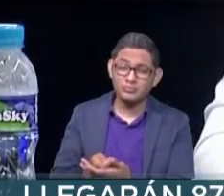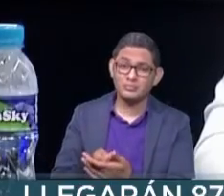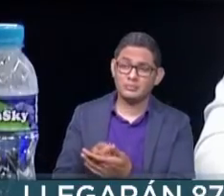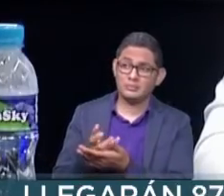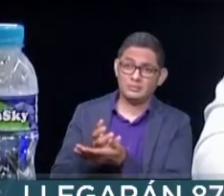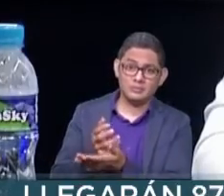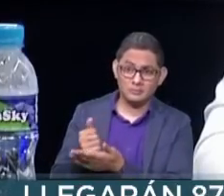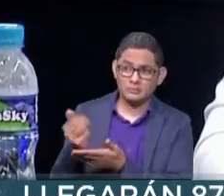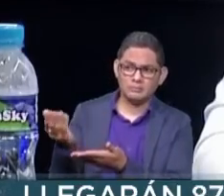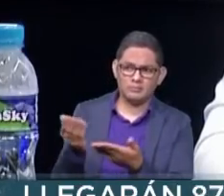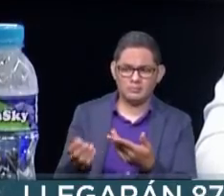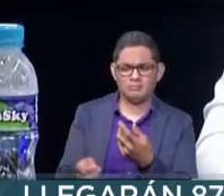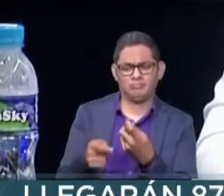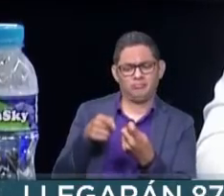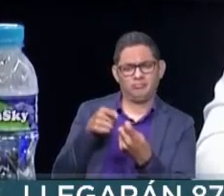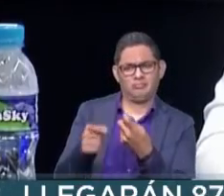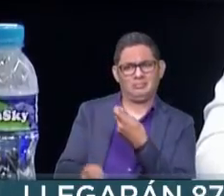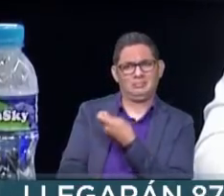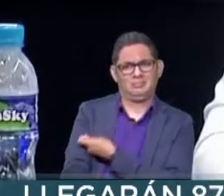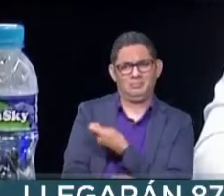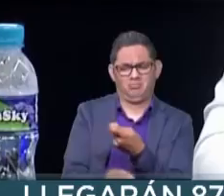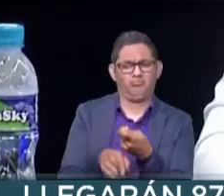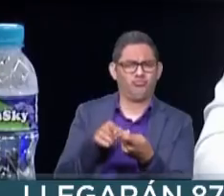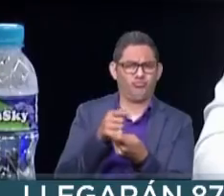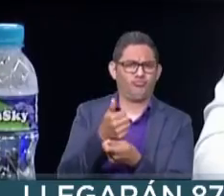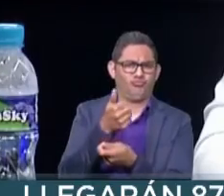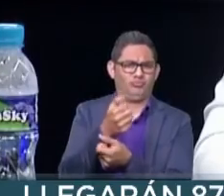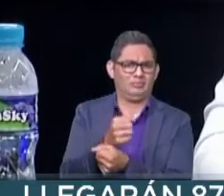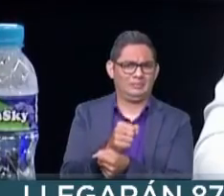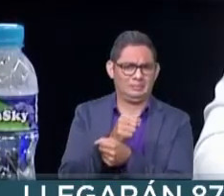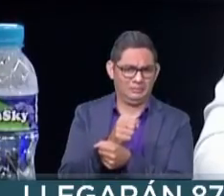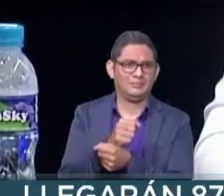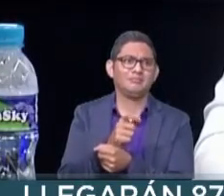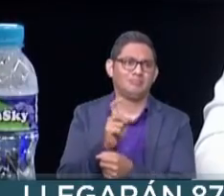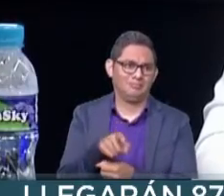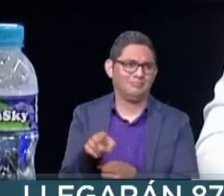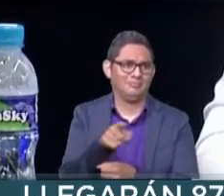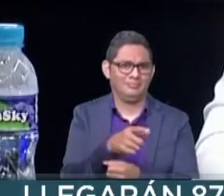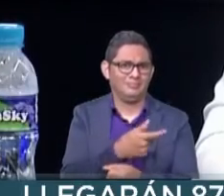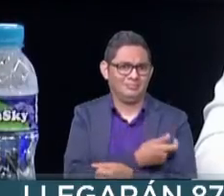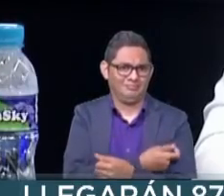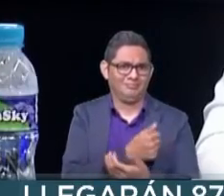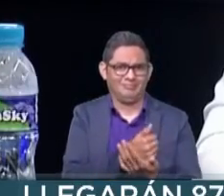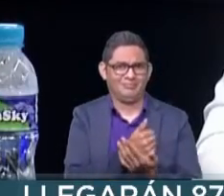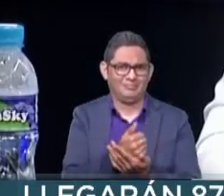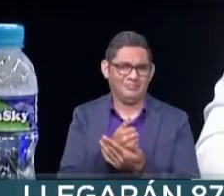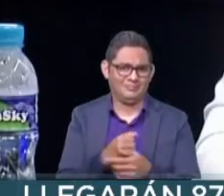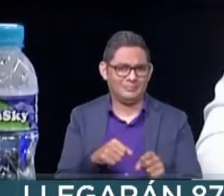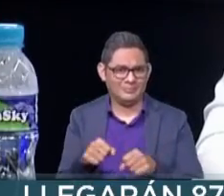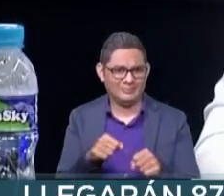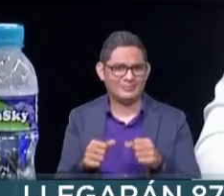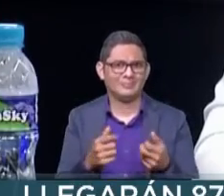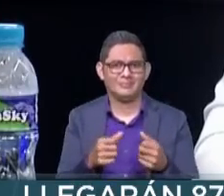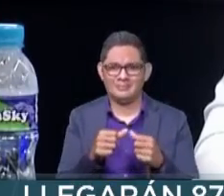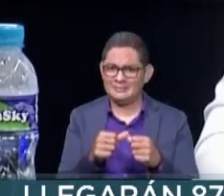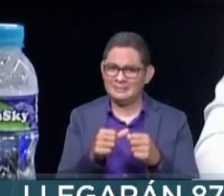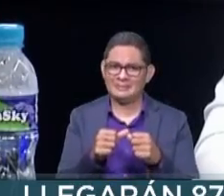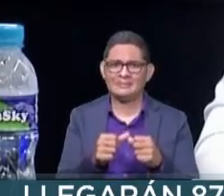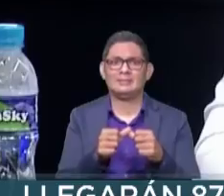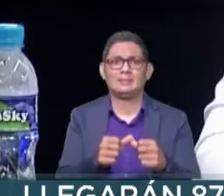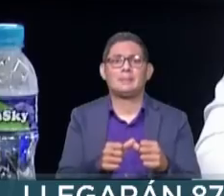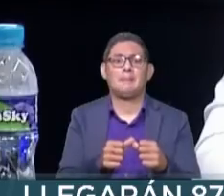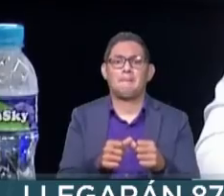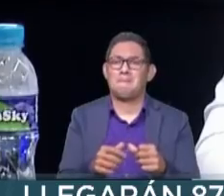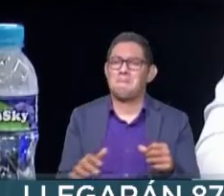es una vacuna segura y que nosotros necesitamos continuar con el tema de los porcentajes para